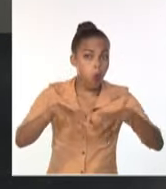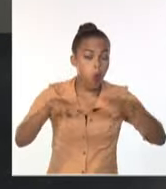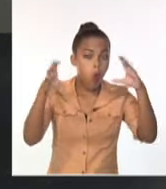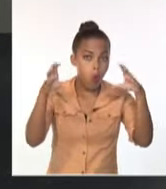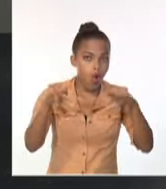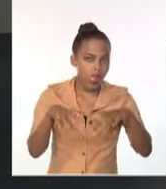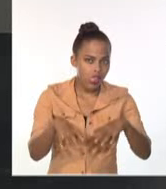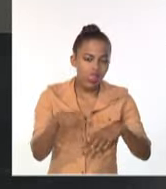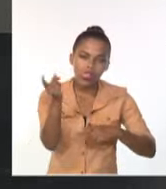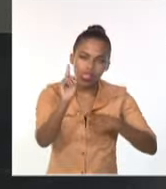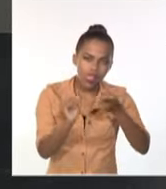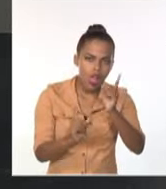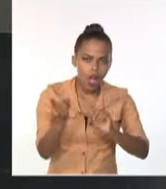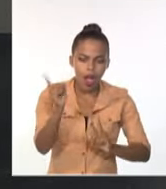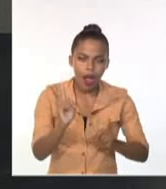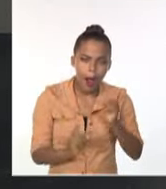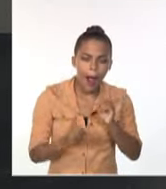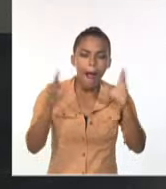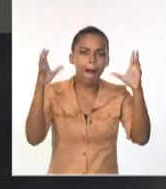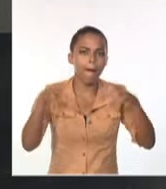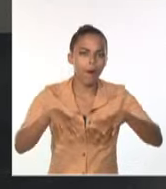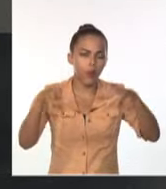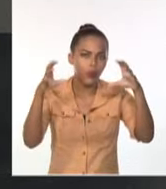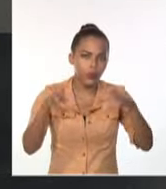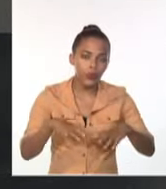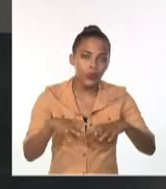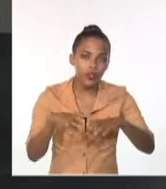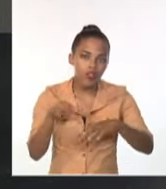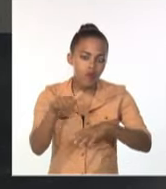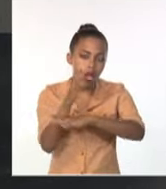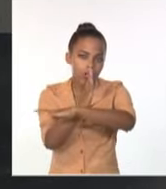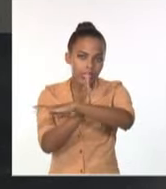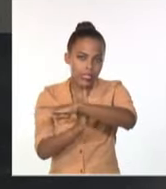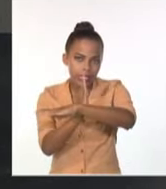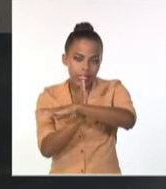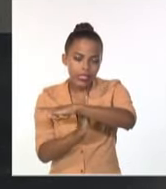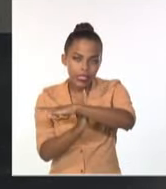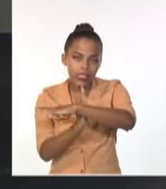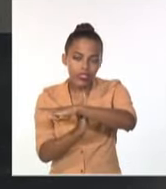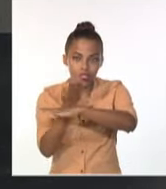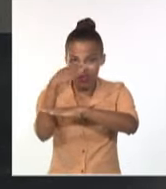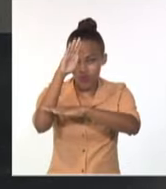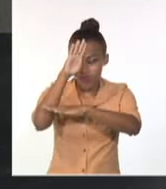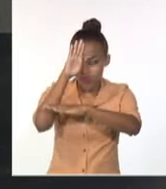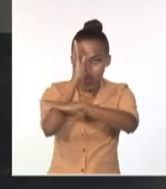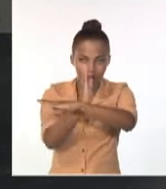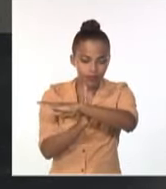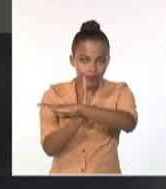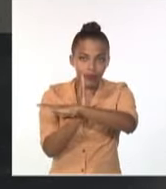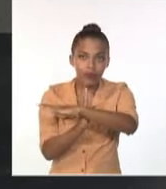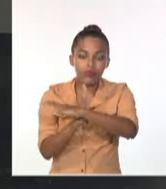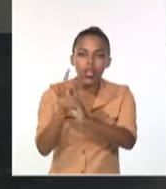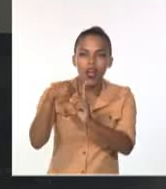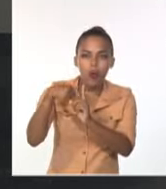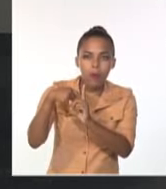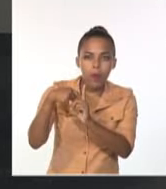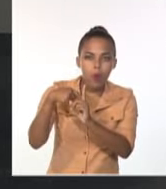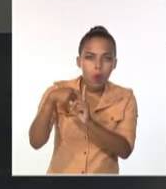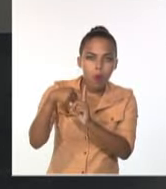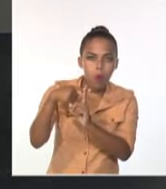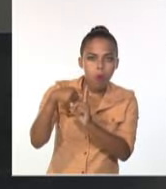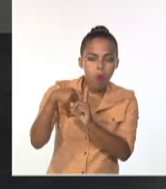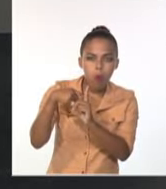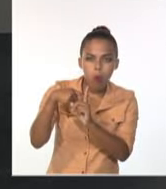y tormentas eléctricas fundamentalmente y también en parte del centro del territorio nacional con temperaturas que tendrán poco